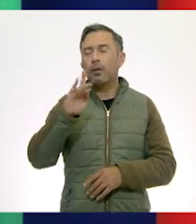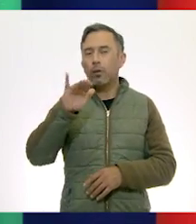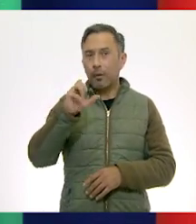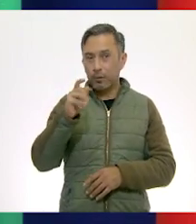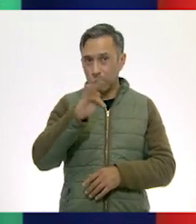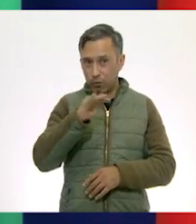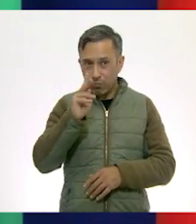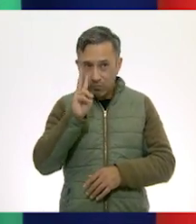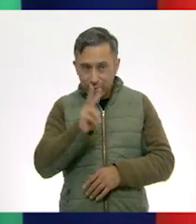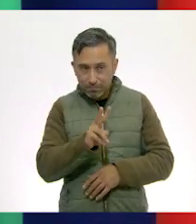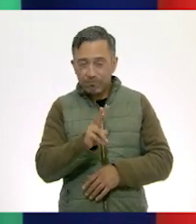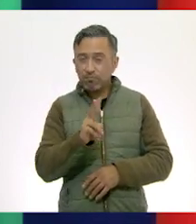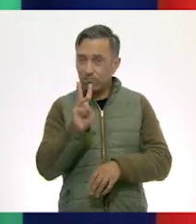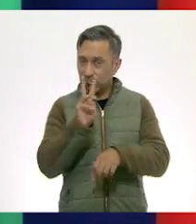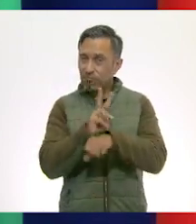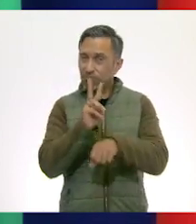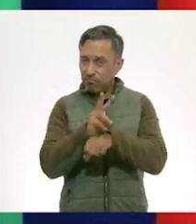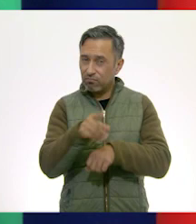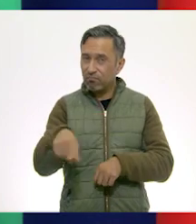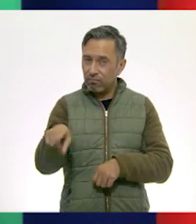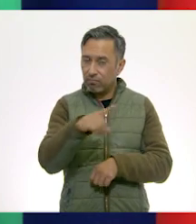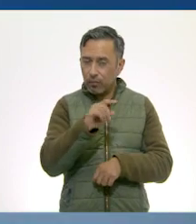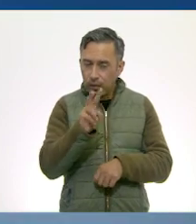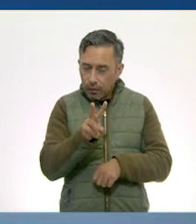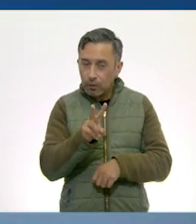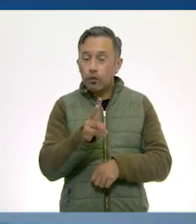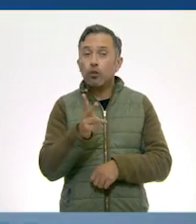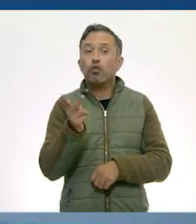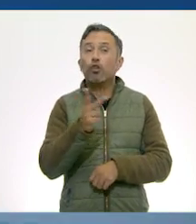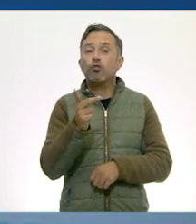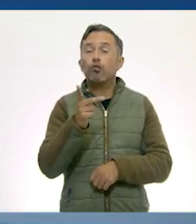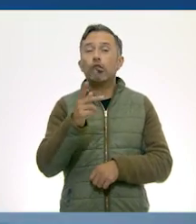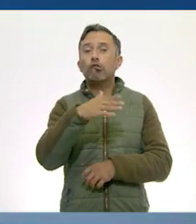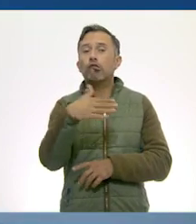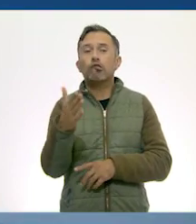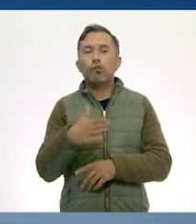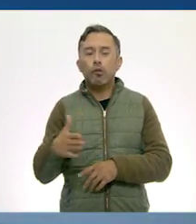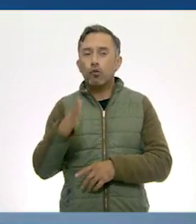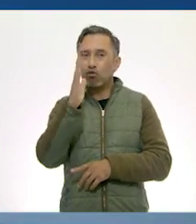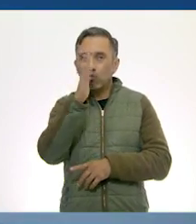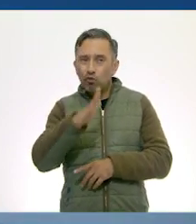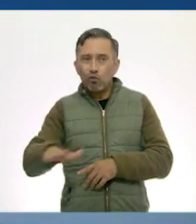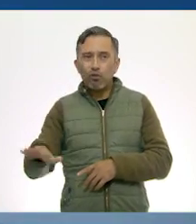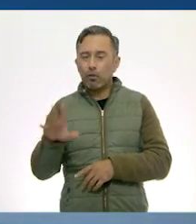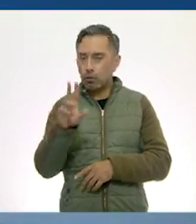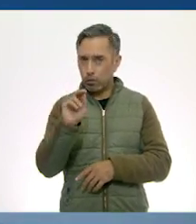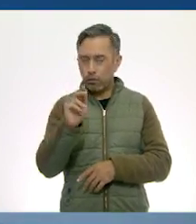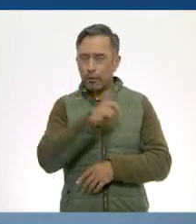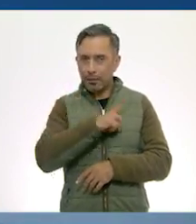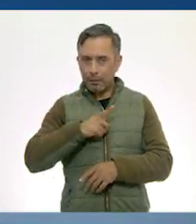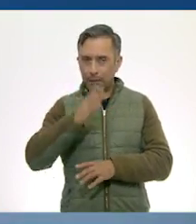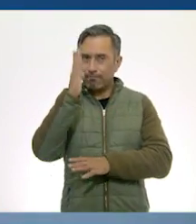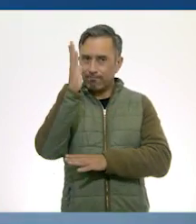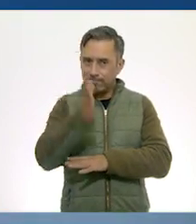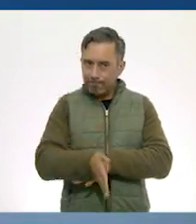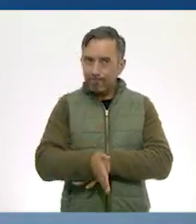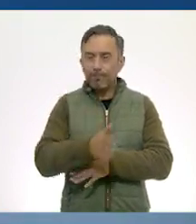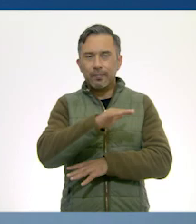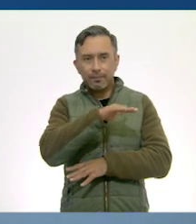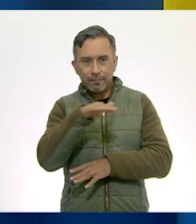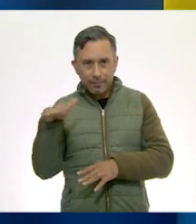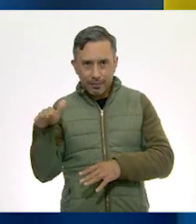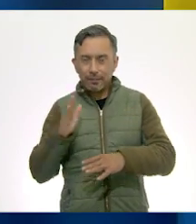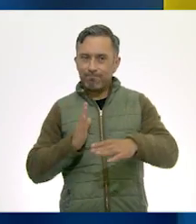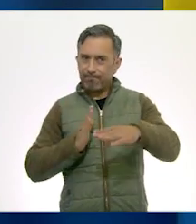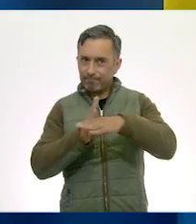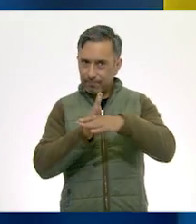oblicuas, tenemos que poner atención en que ambas sean líneas rectas. ¿De Muy acuerdo? bien, líneas rectas, perfecto, ok,